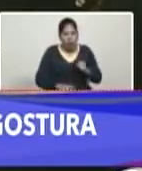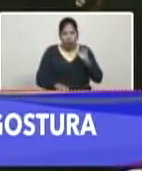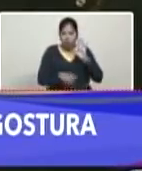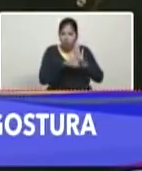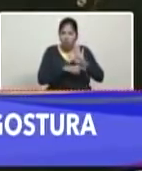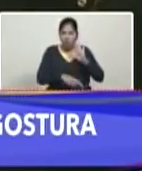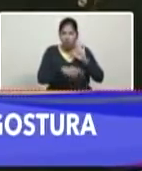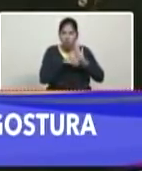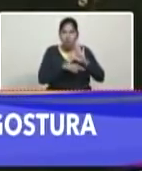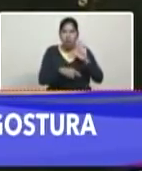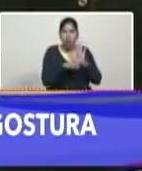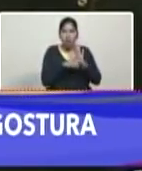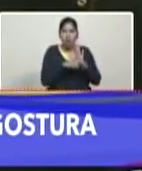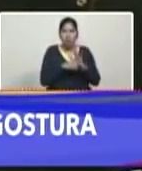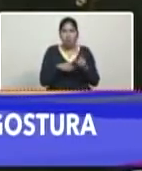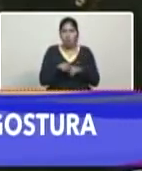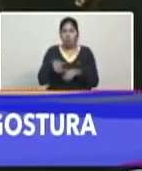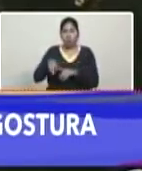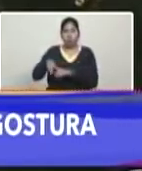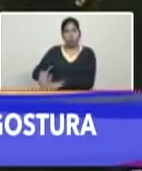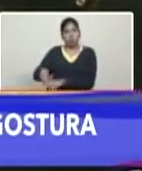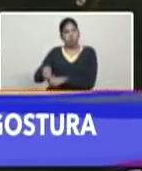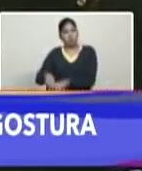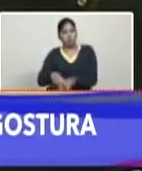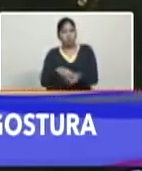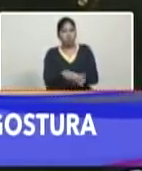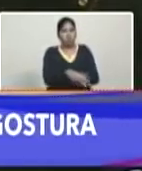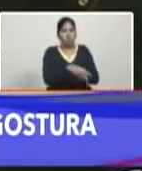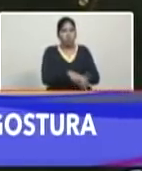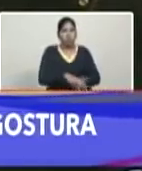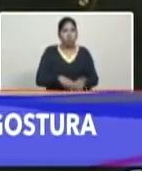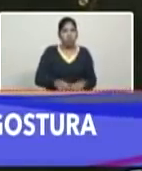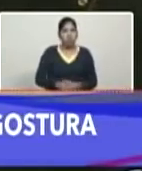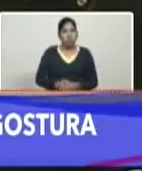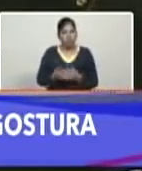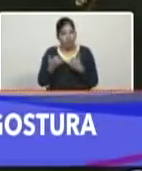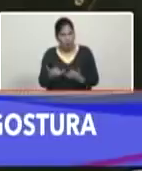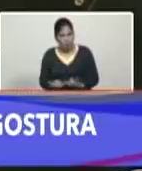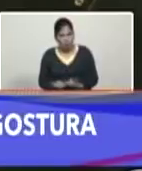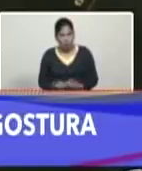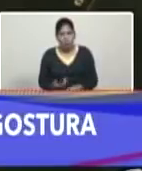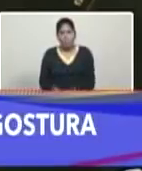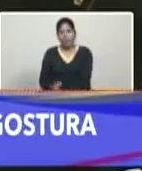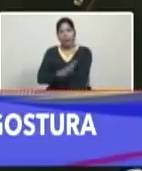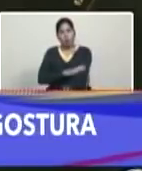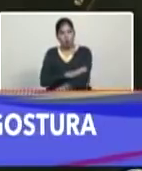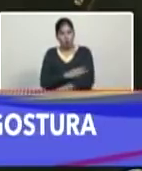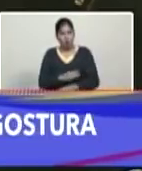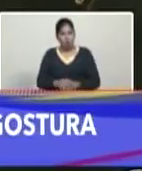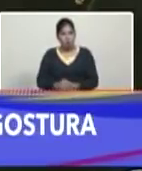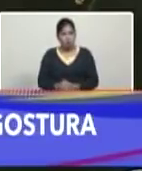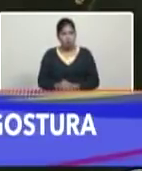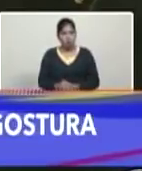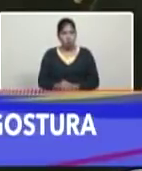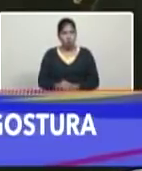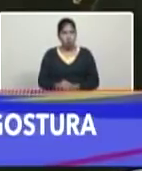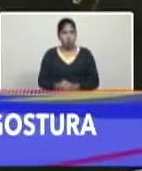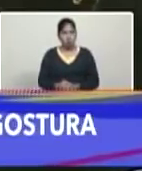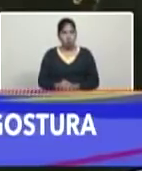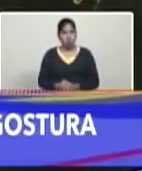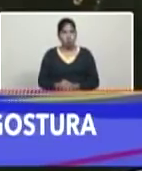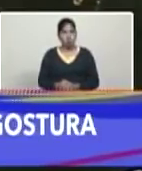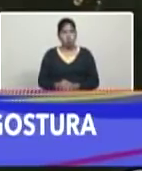de clasismo, de exclusión. Y ahora lo peor es estimular la